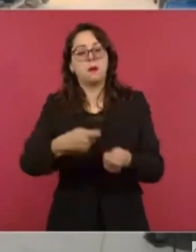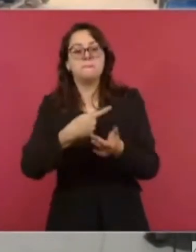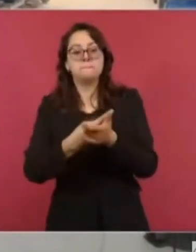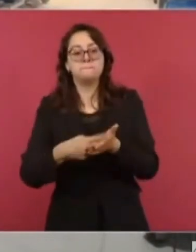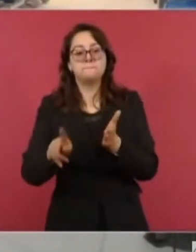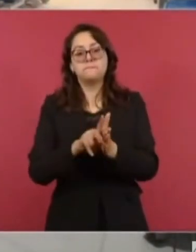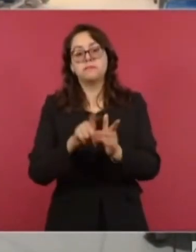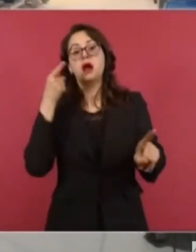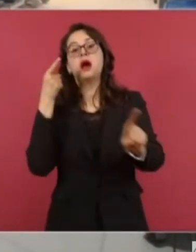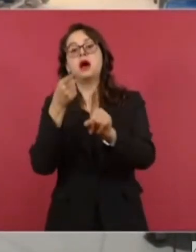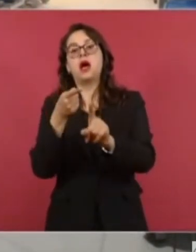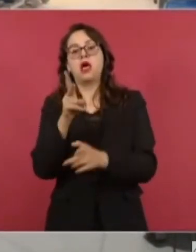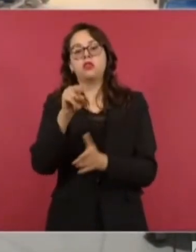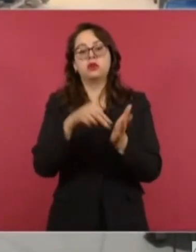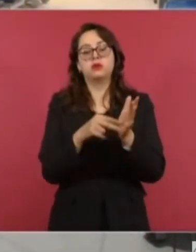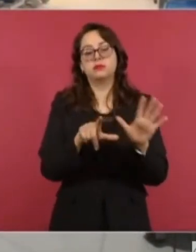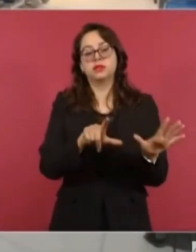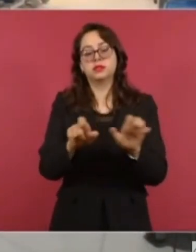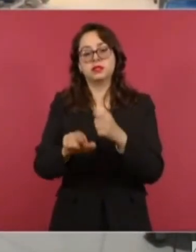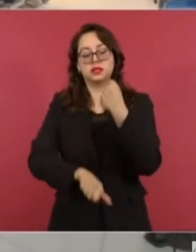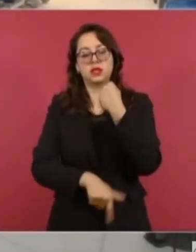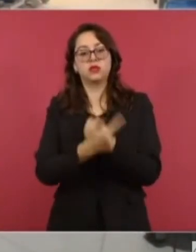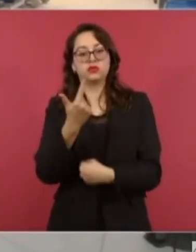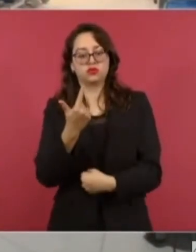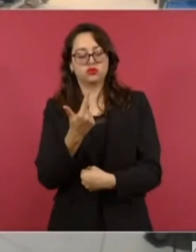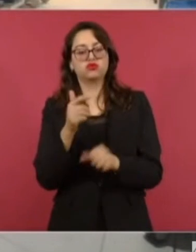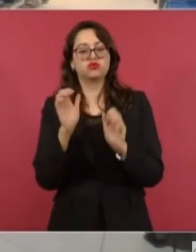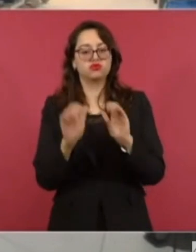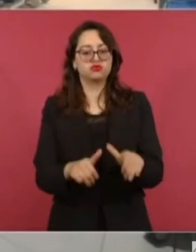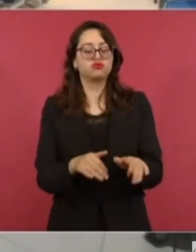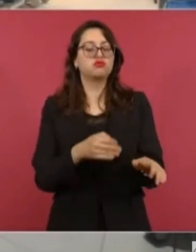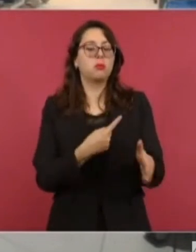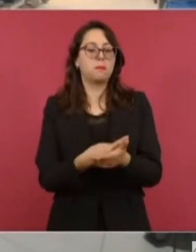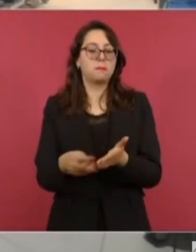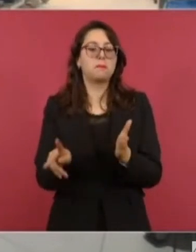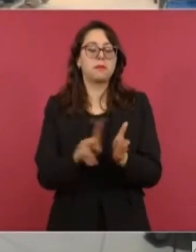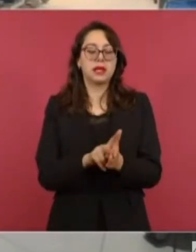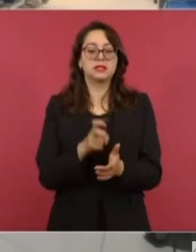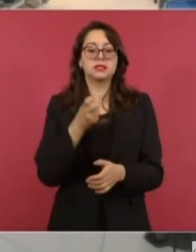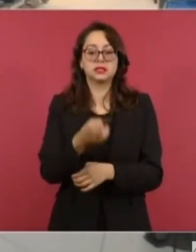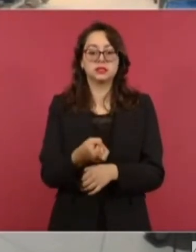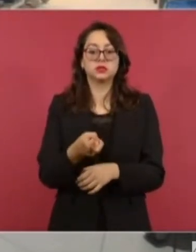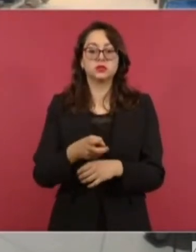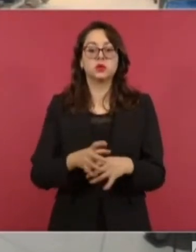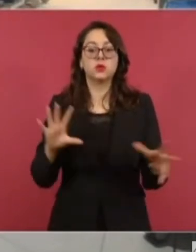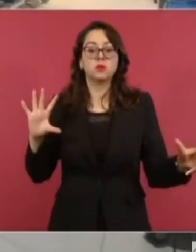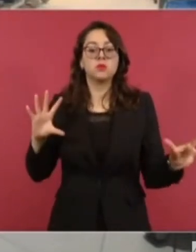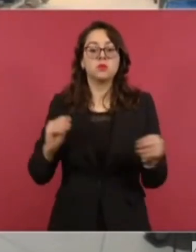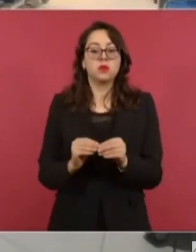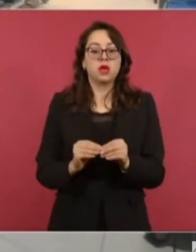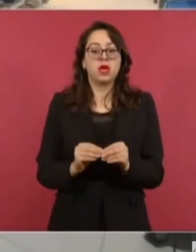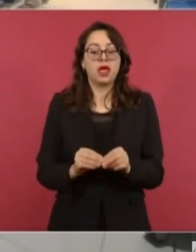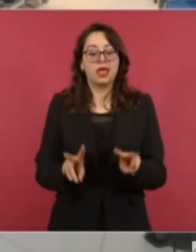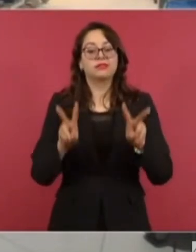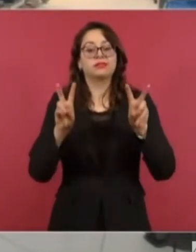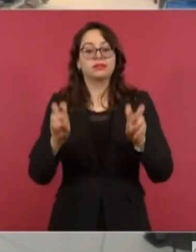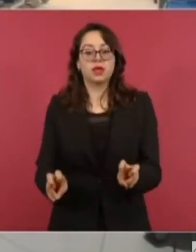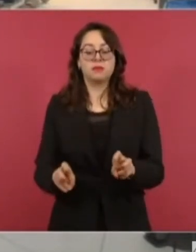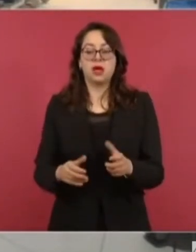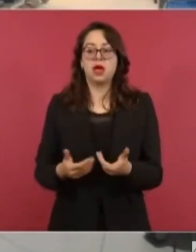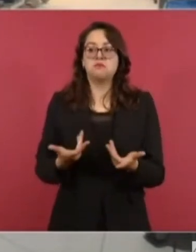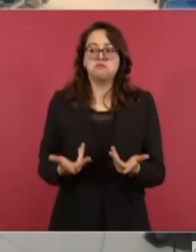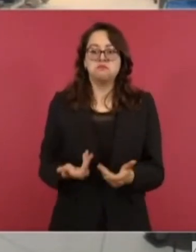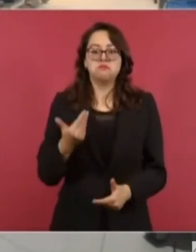basificar en Puebla a 2,712 trabajadores de la salud. Eso es en cuanto al proceso